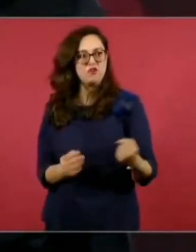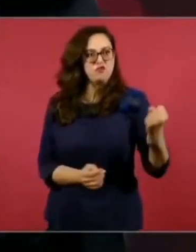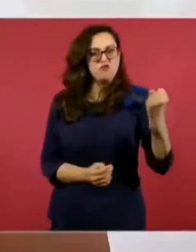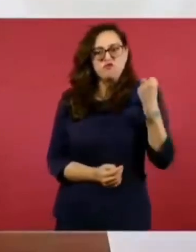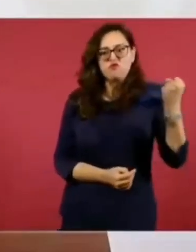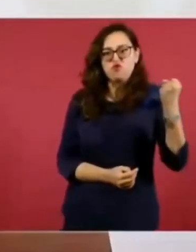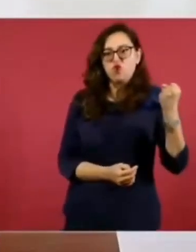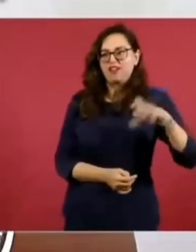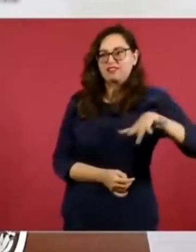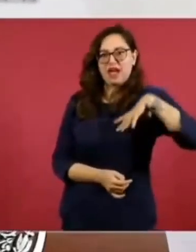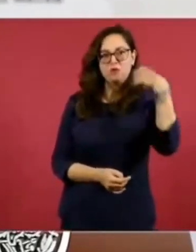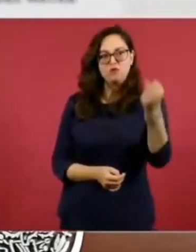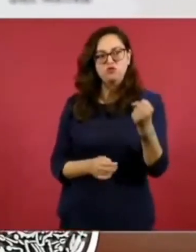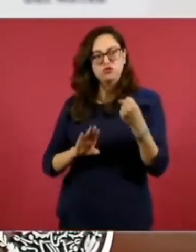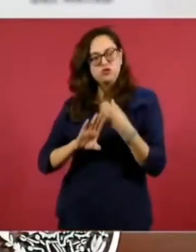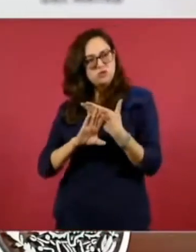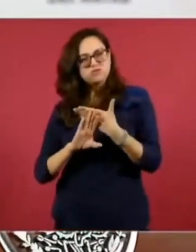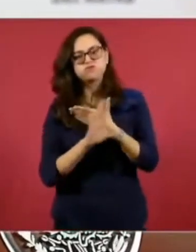Pasan 200 años